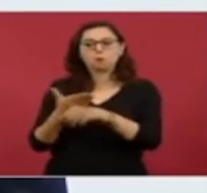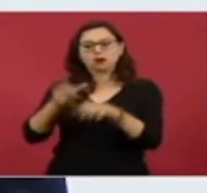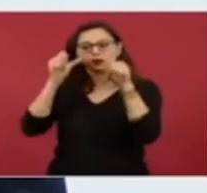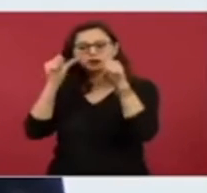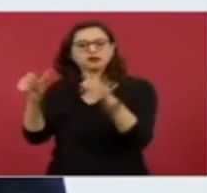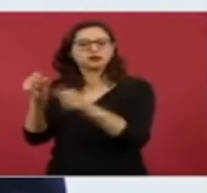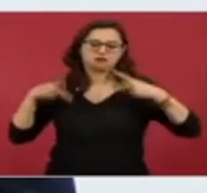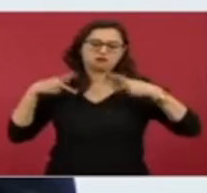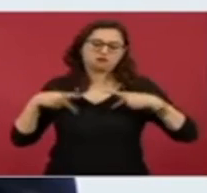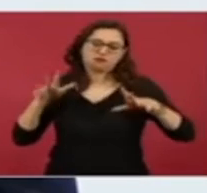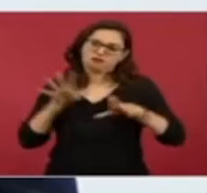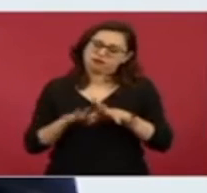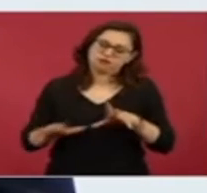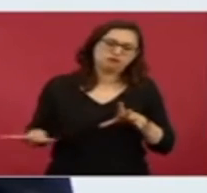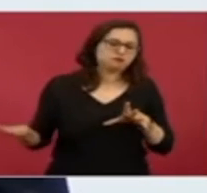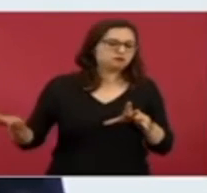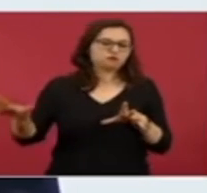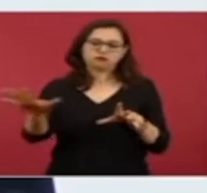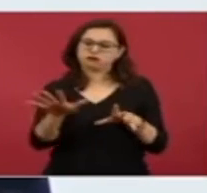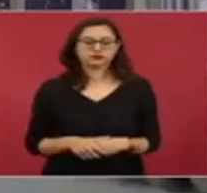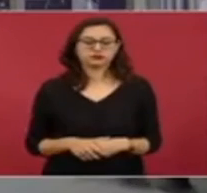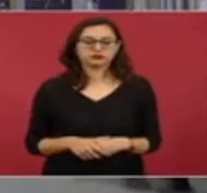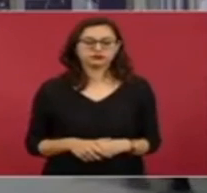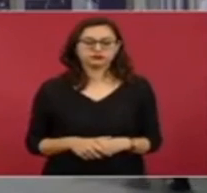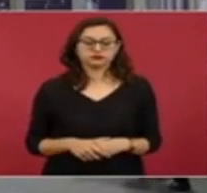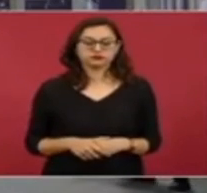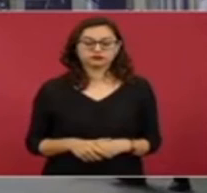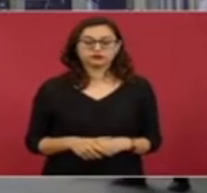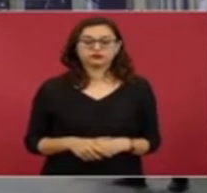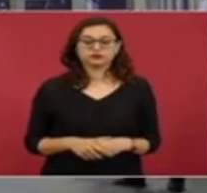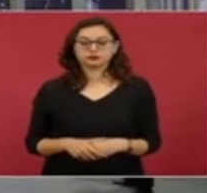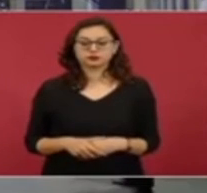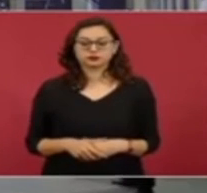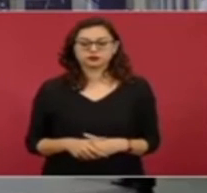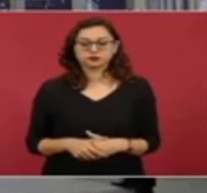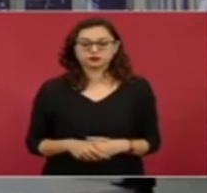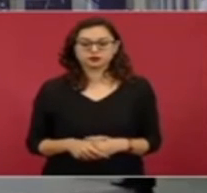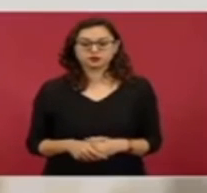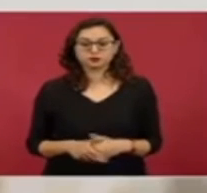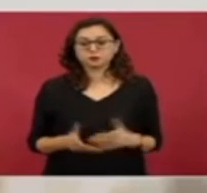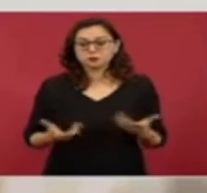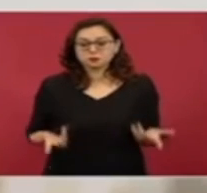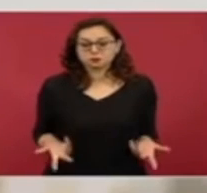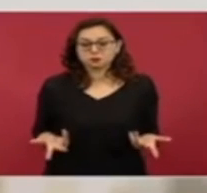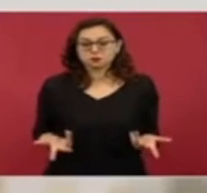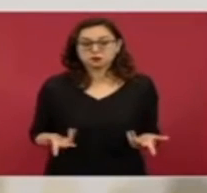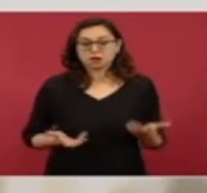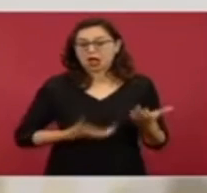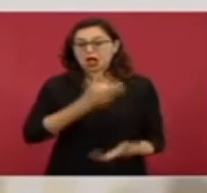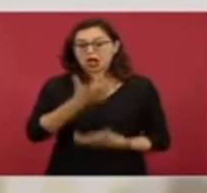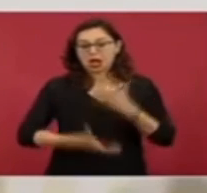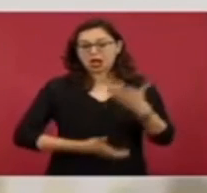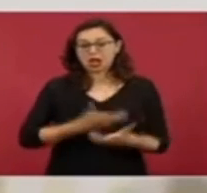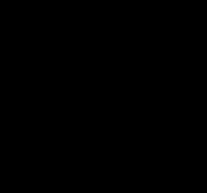para proteger a las personas. Entonces, no es dejar todo al mercado,